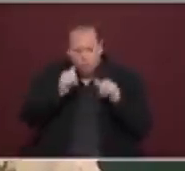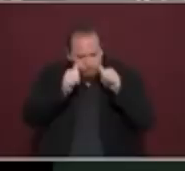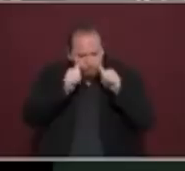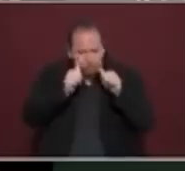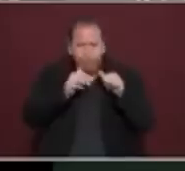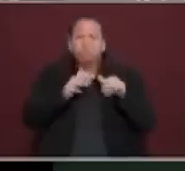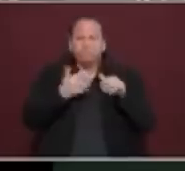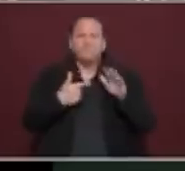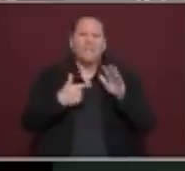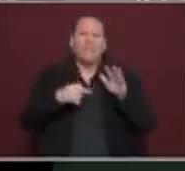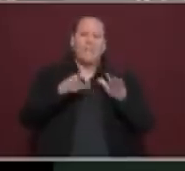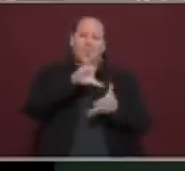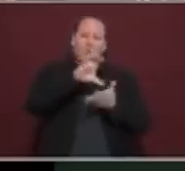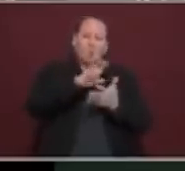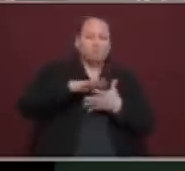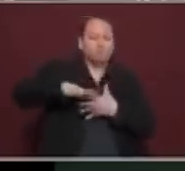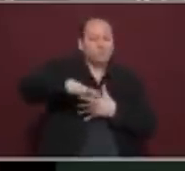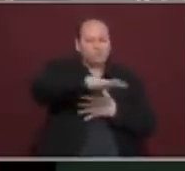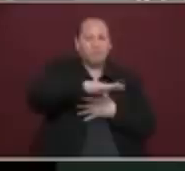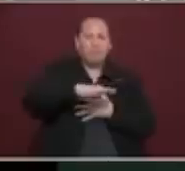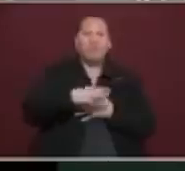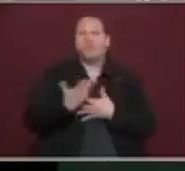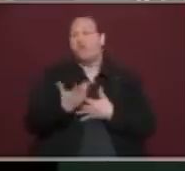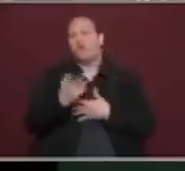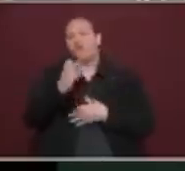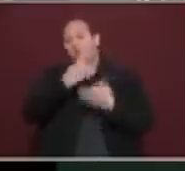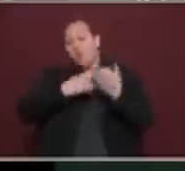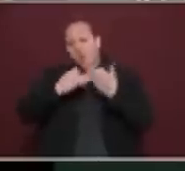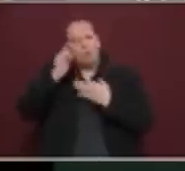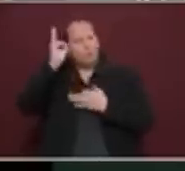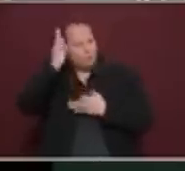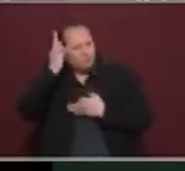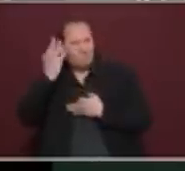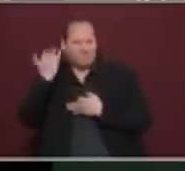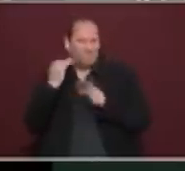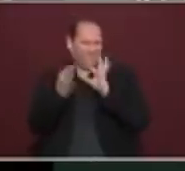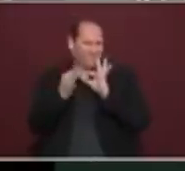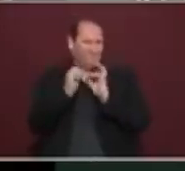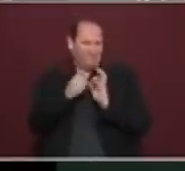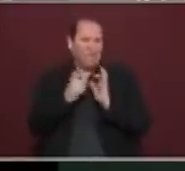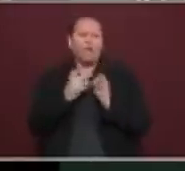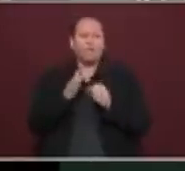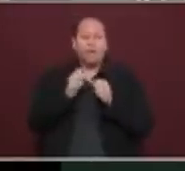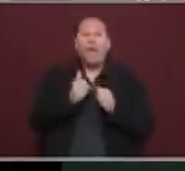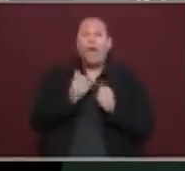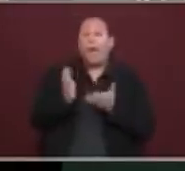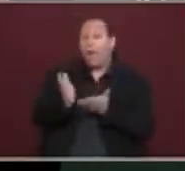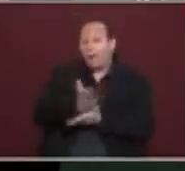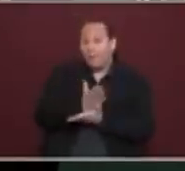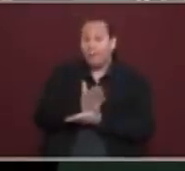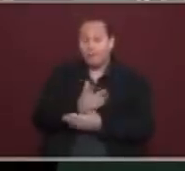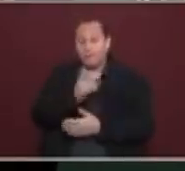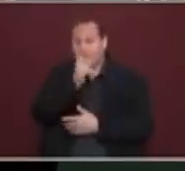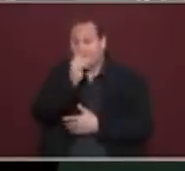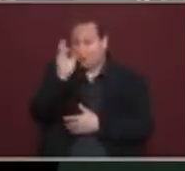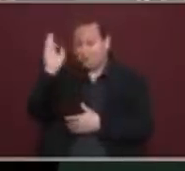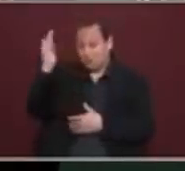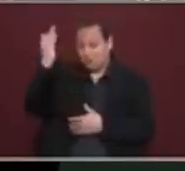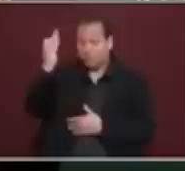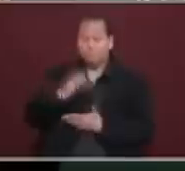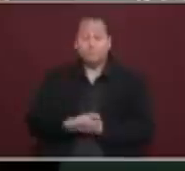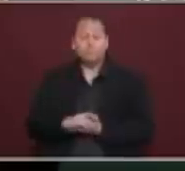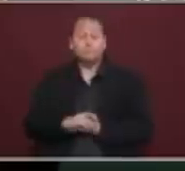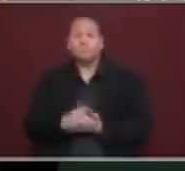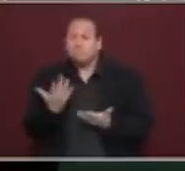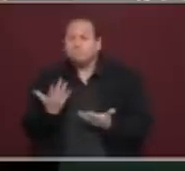esta parte de la ciudad cubriendo todos los servicios que ya mencioné y adicionalmente la policía federal está